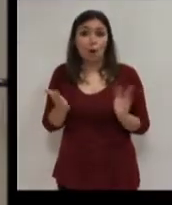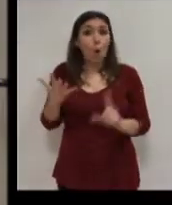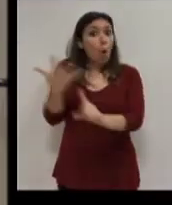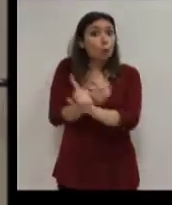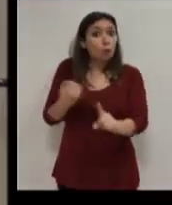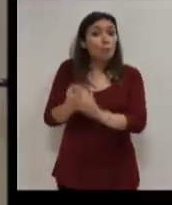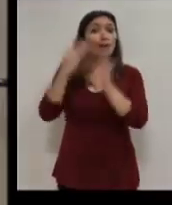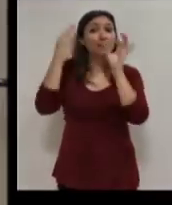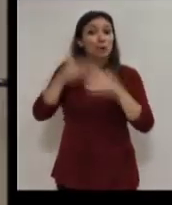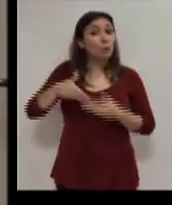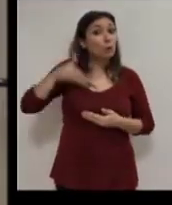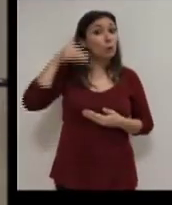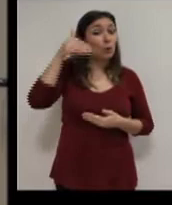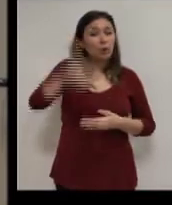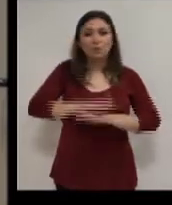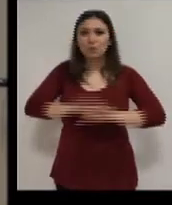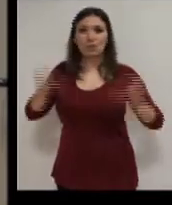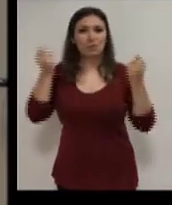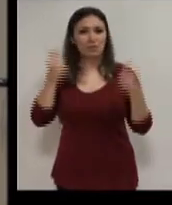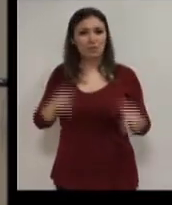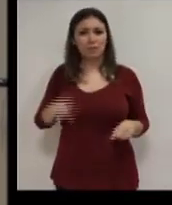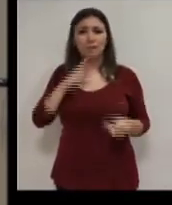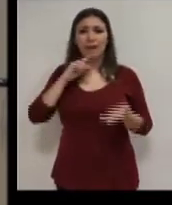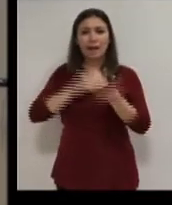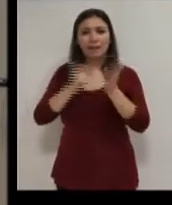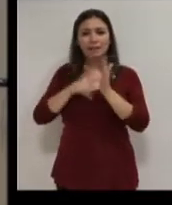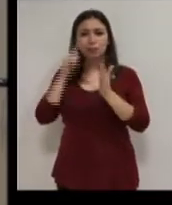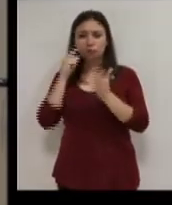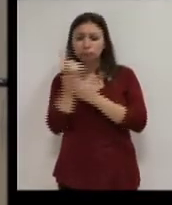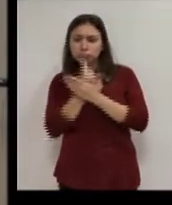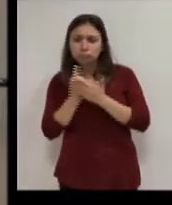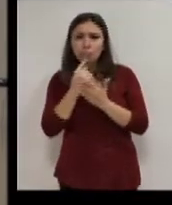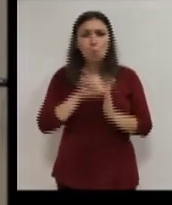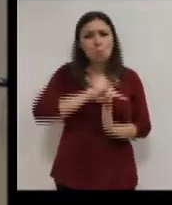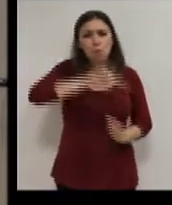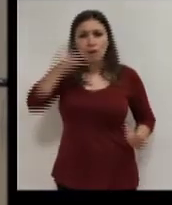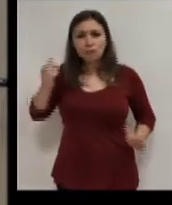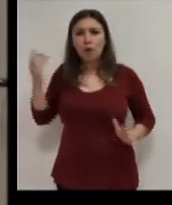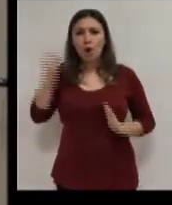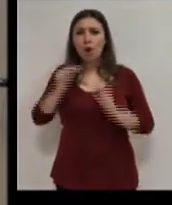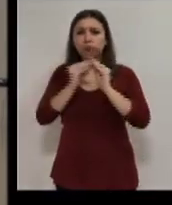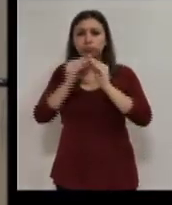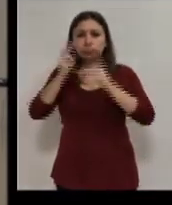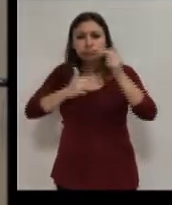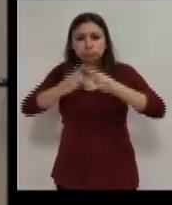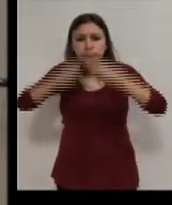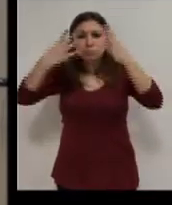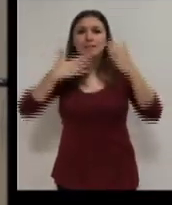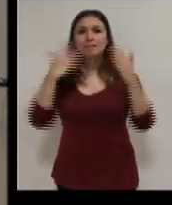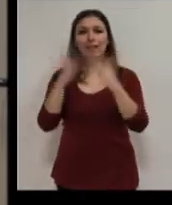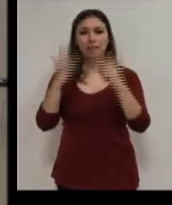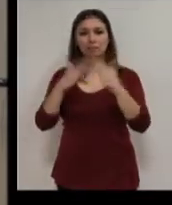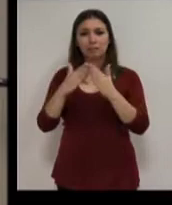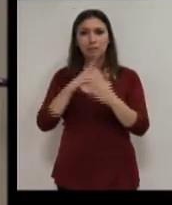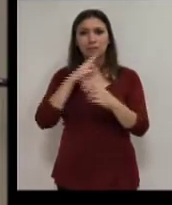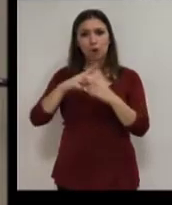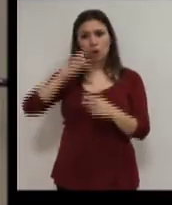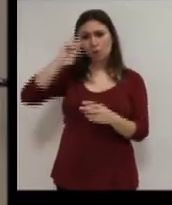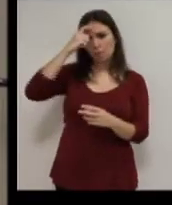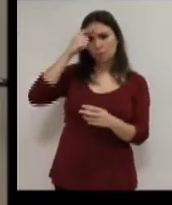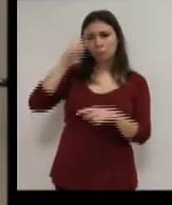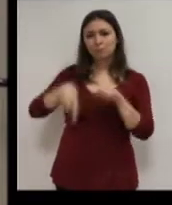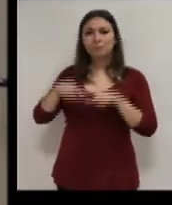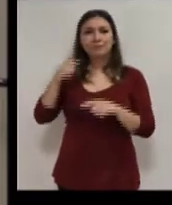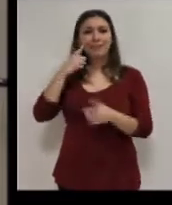pero eso, y que la utopía es que algún día llegará. O sea, cuando un arquitecto diseña un puente o cuando se construye una casa, hay que hablar